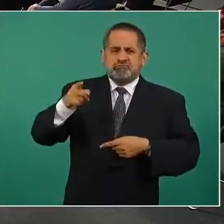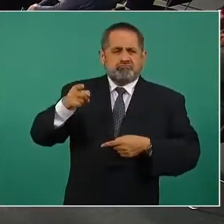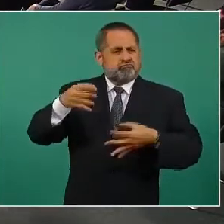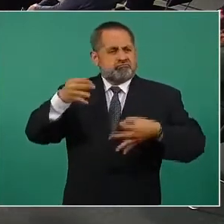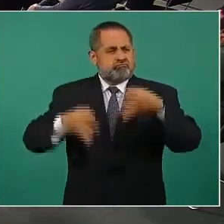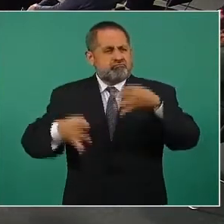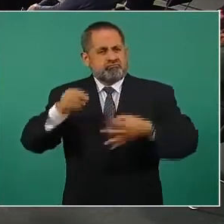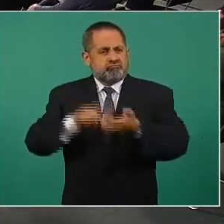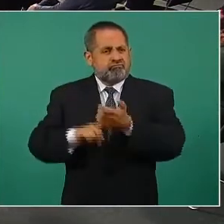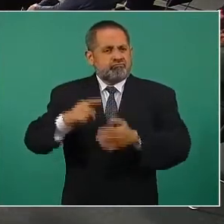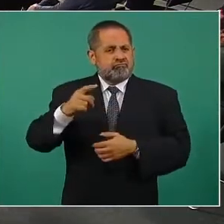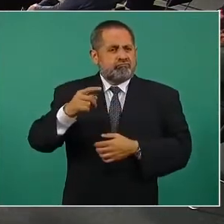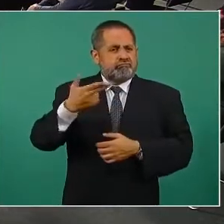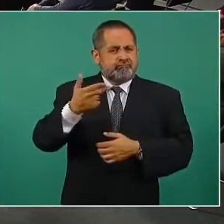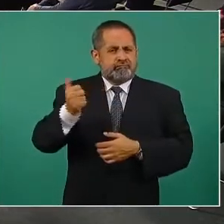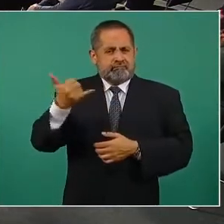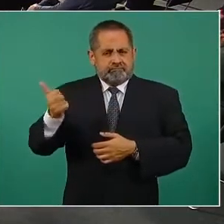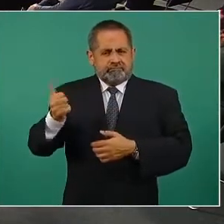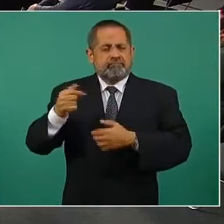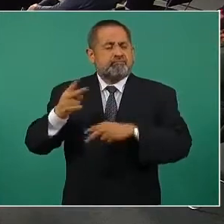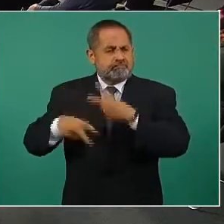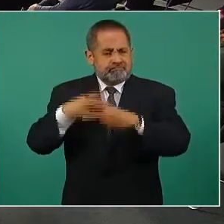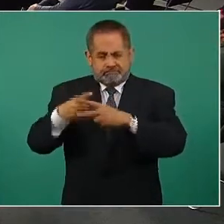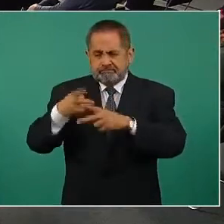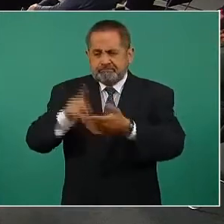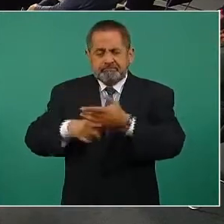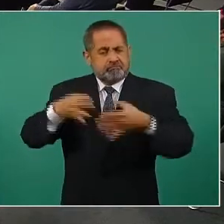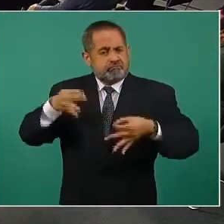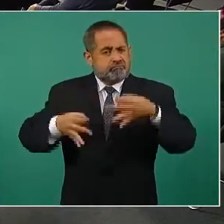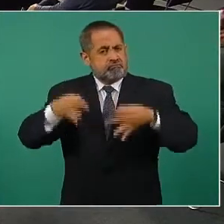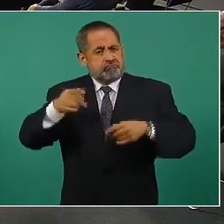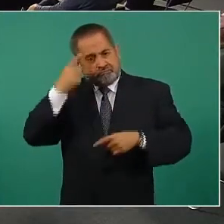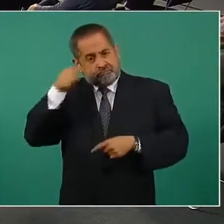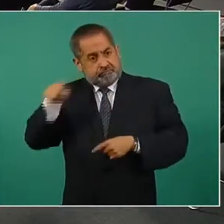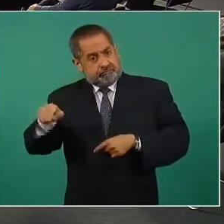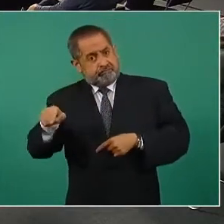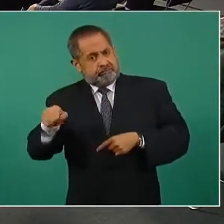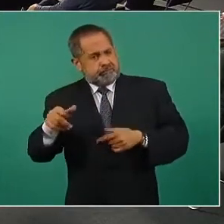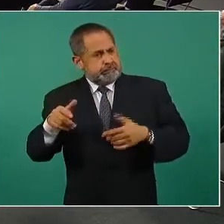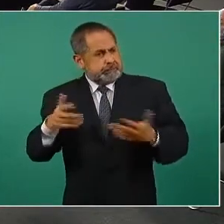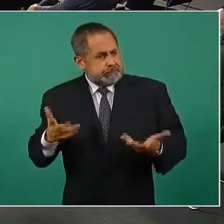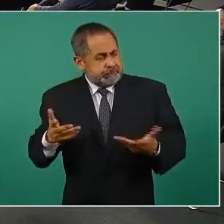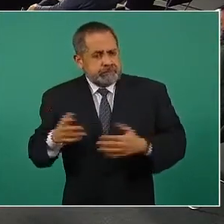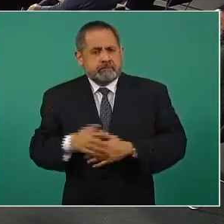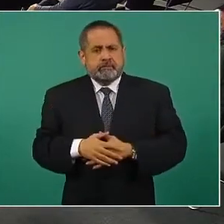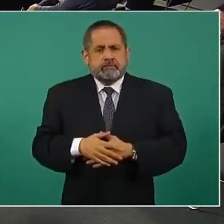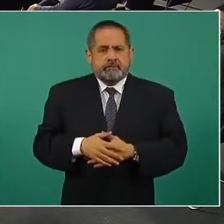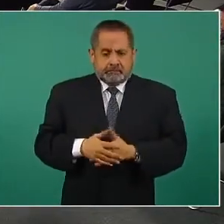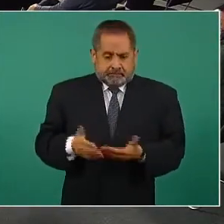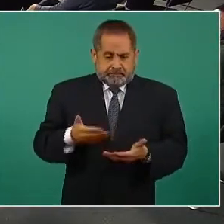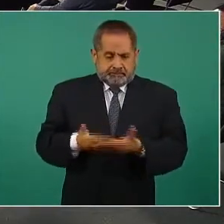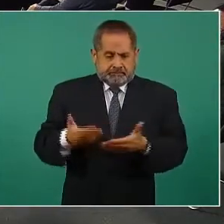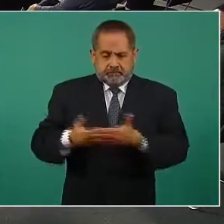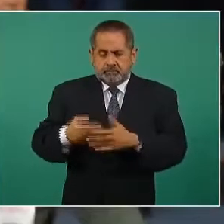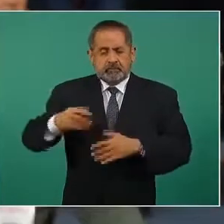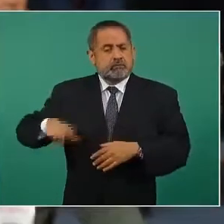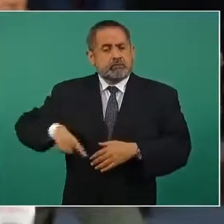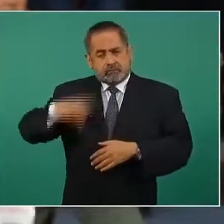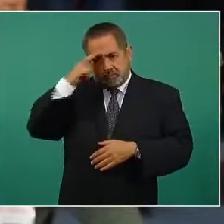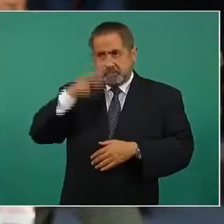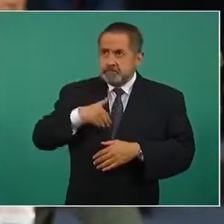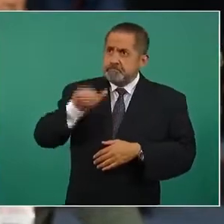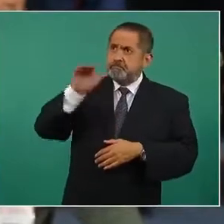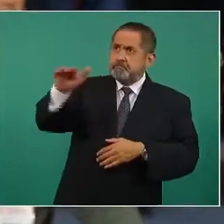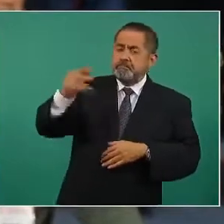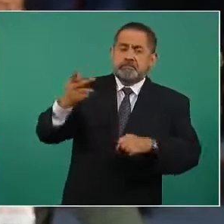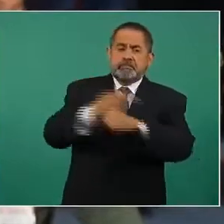Haya. Es tiempo ya de que el Estado mexicano le pidiera a esta Corte Penal